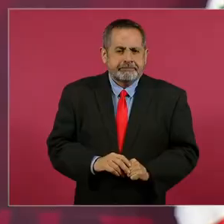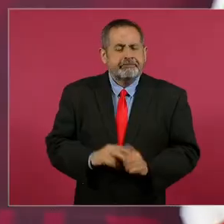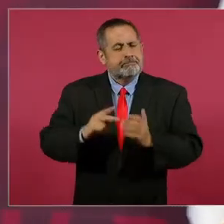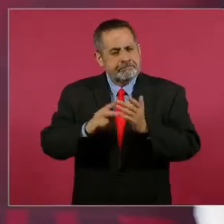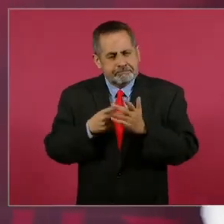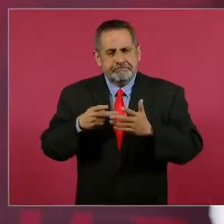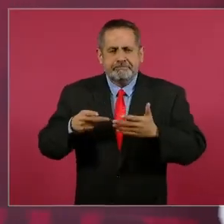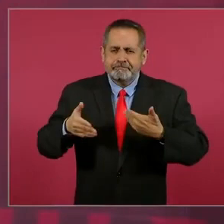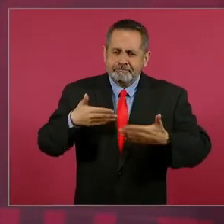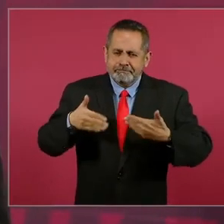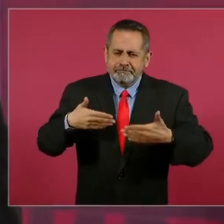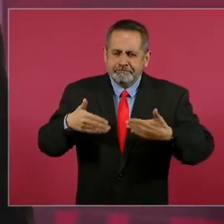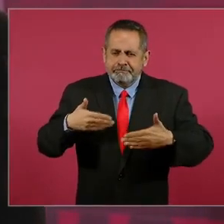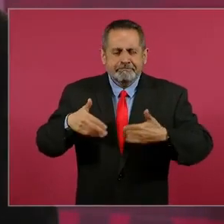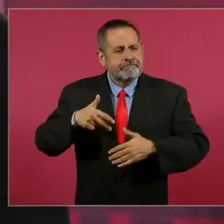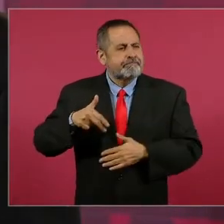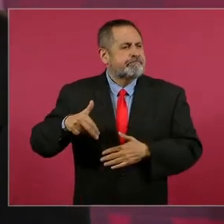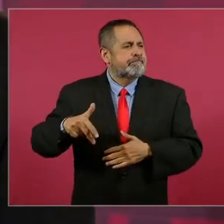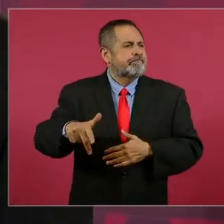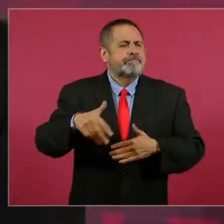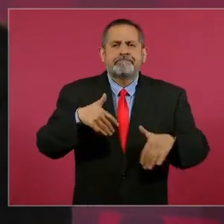caminar,